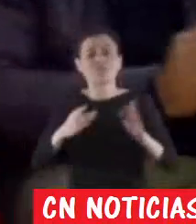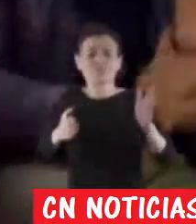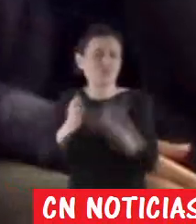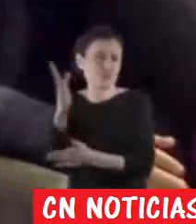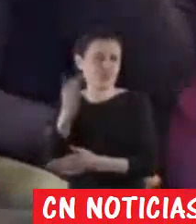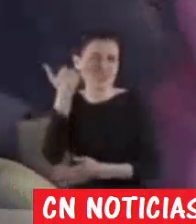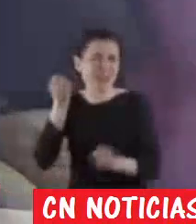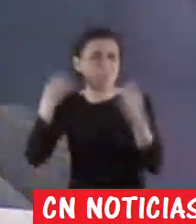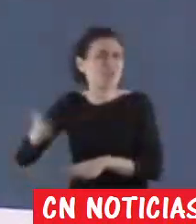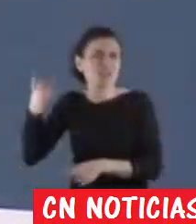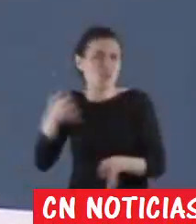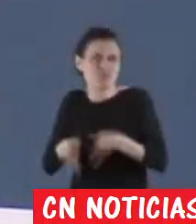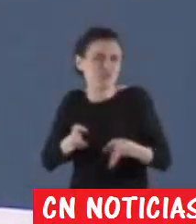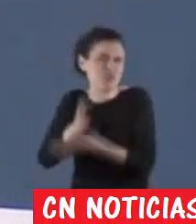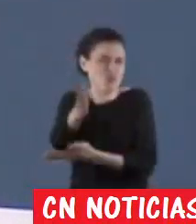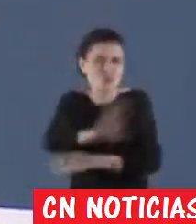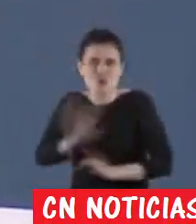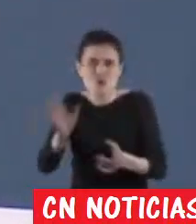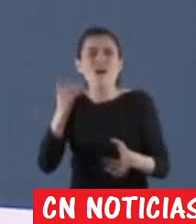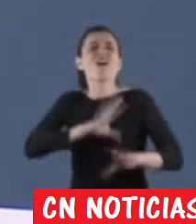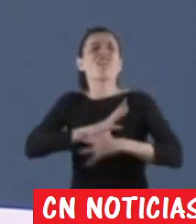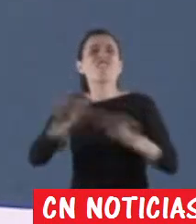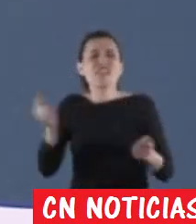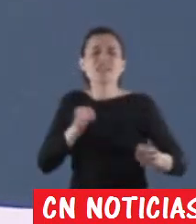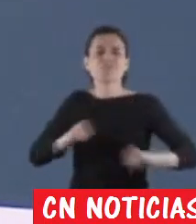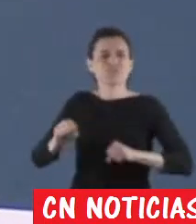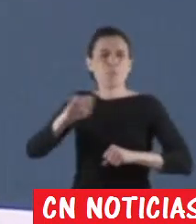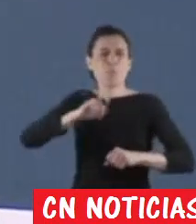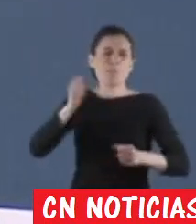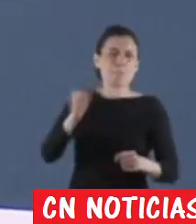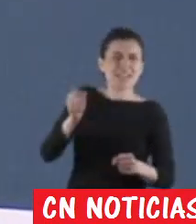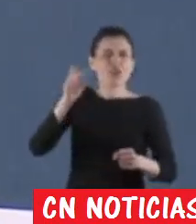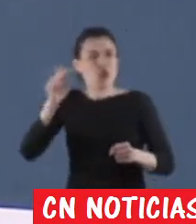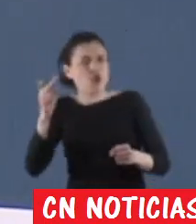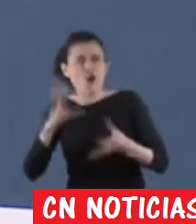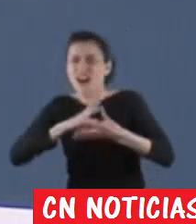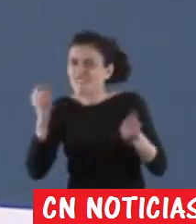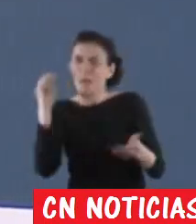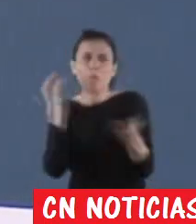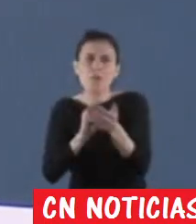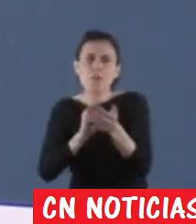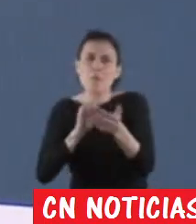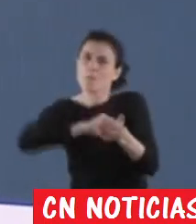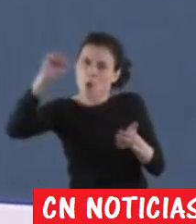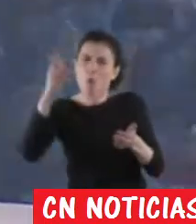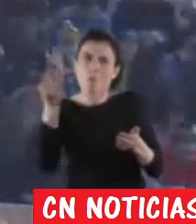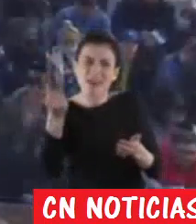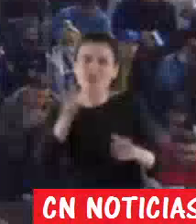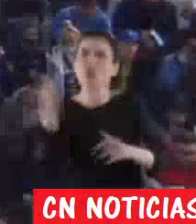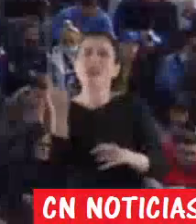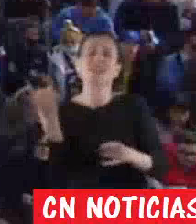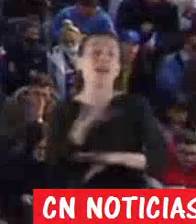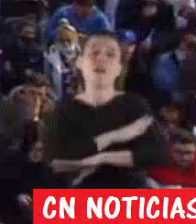imparable. Vamos a terminar con la especulación como fuente de creación artificial de precios. Y